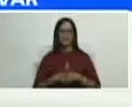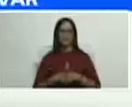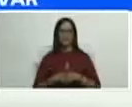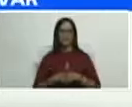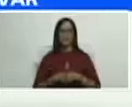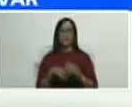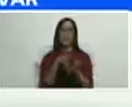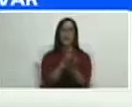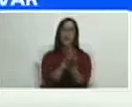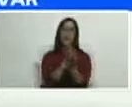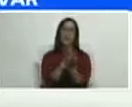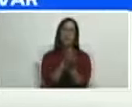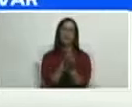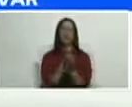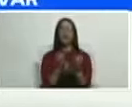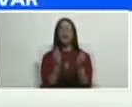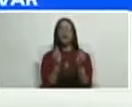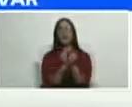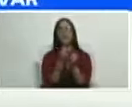deluro